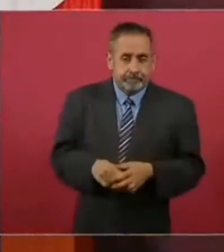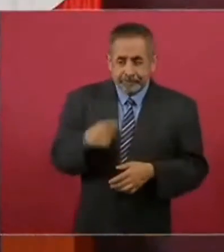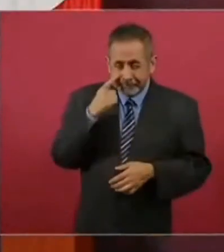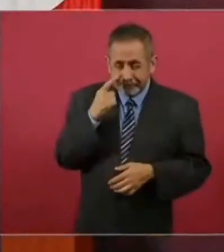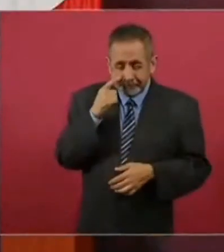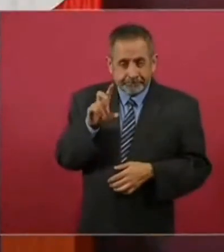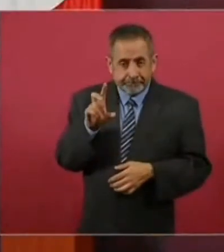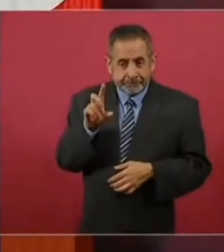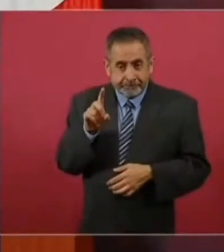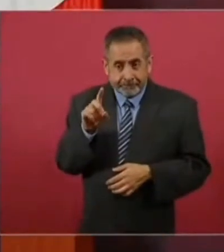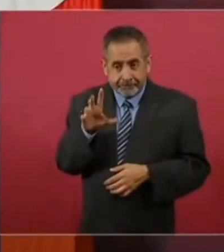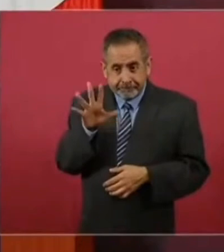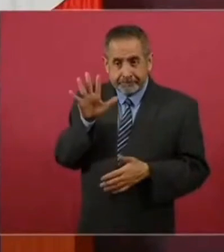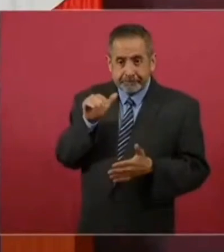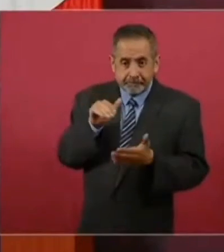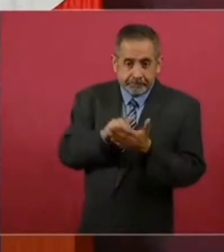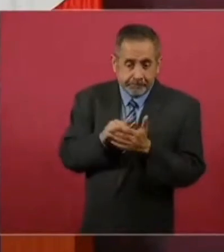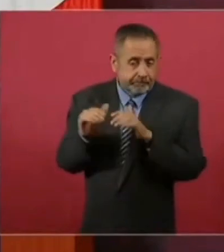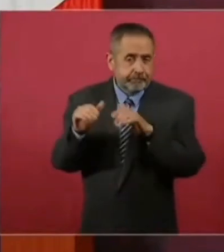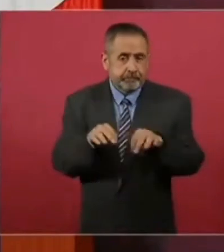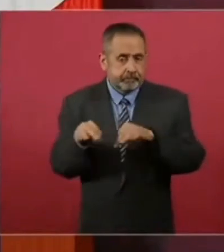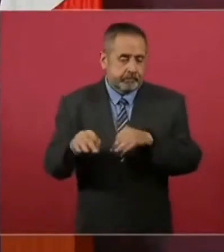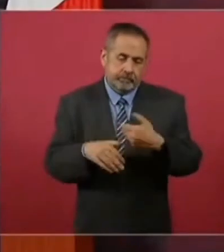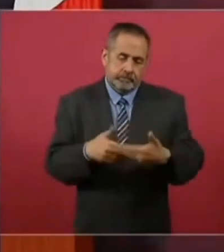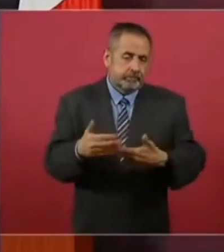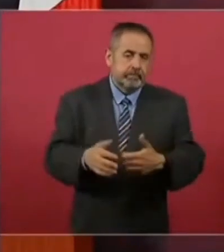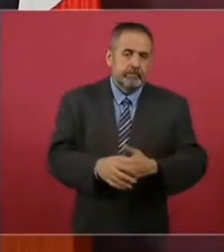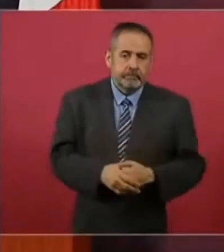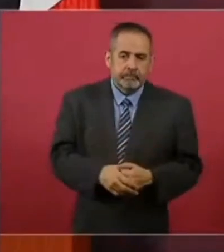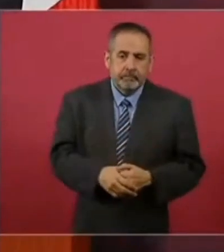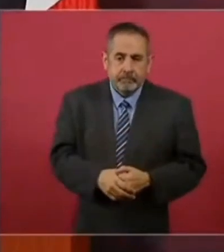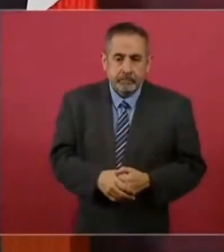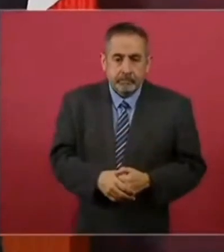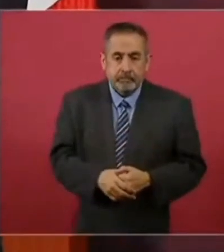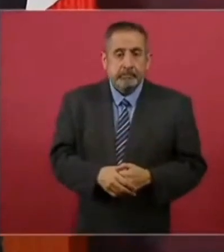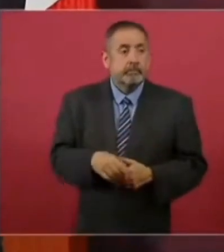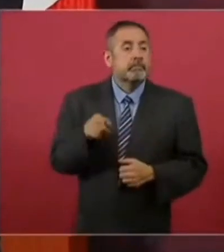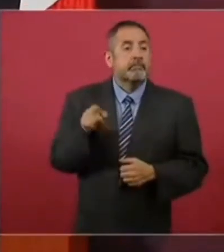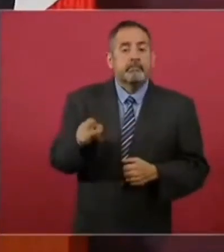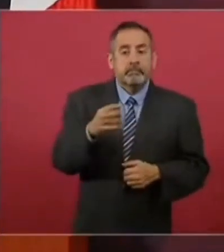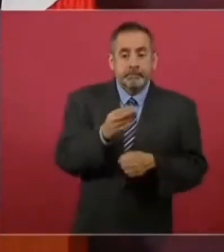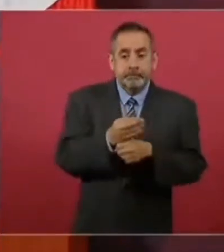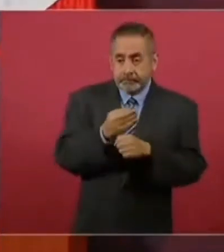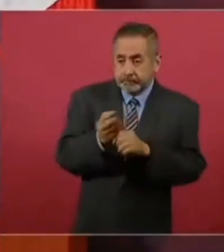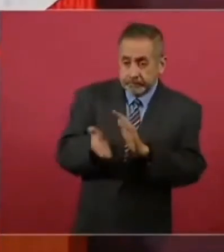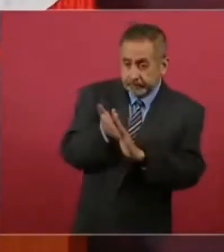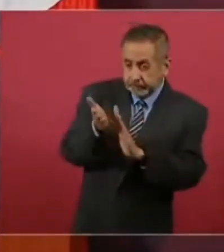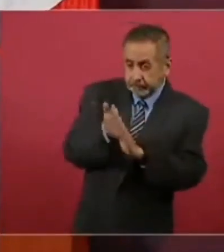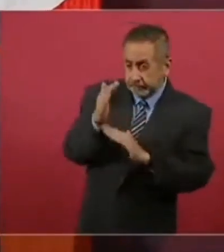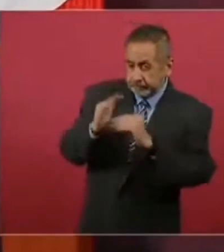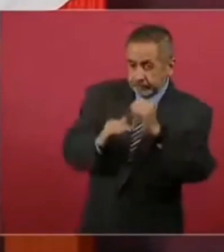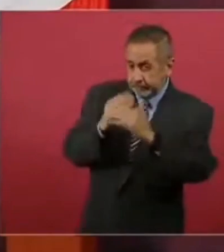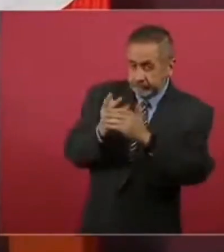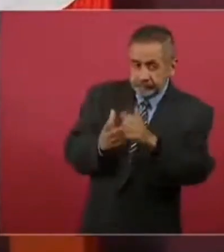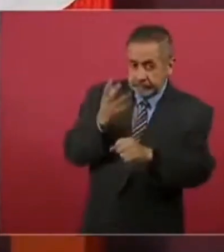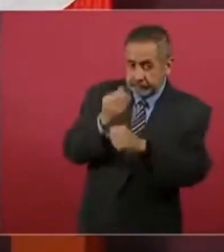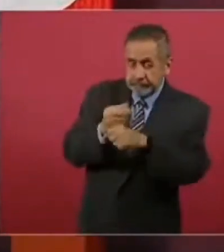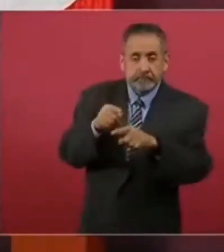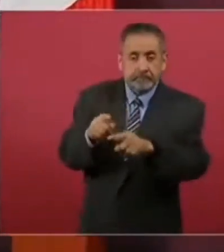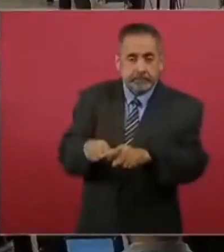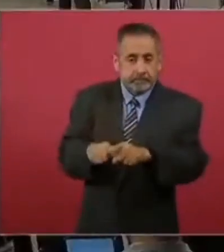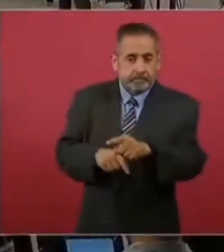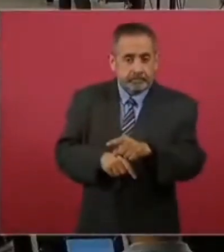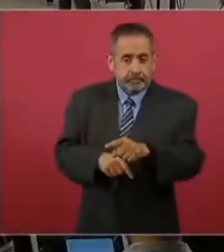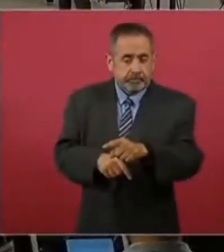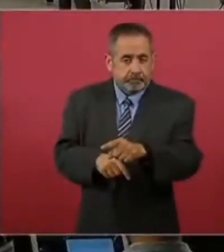35 mil empleos. Claro que donde se está construyendo, o se construyó, porque